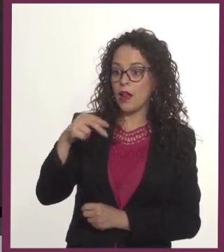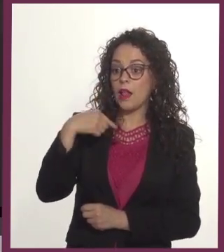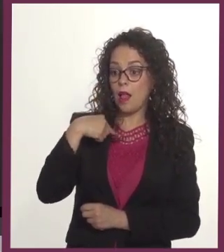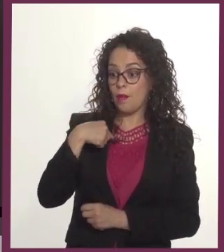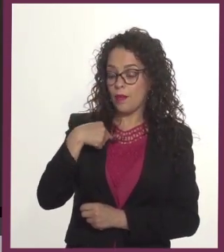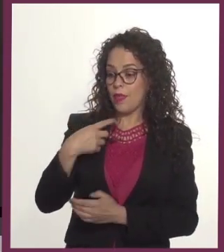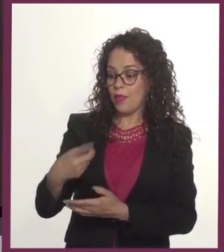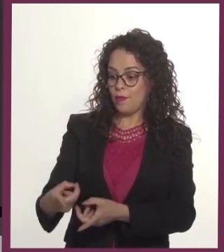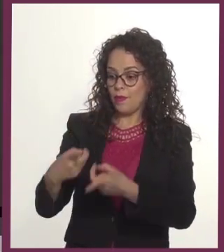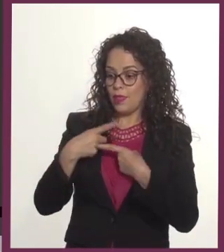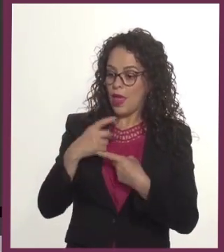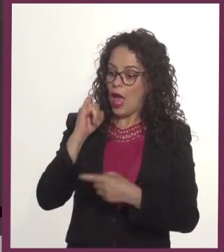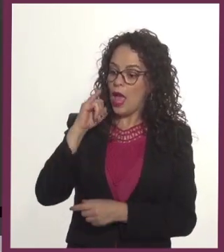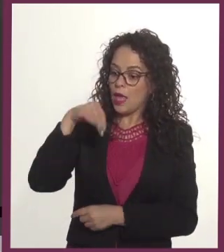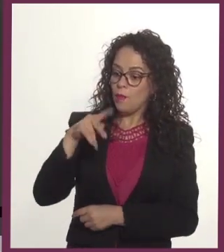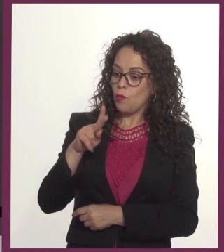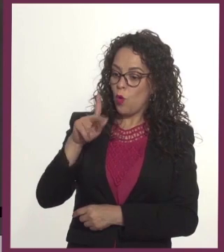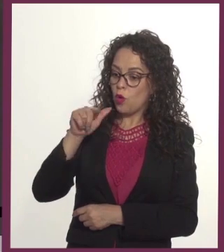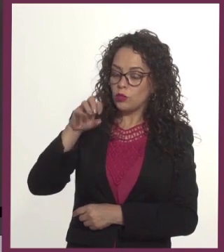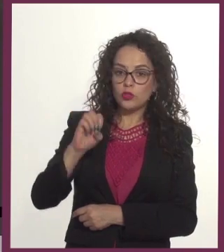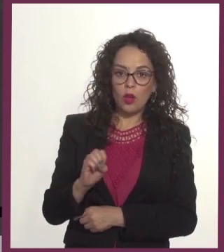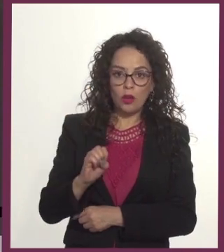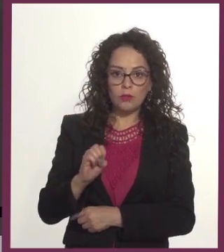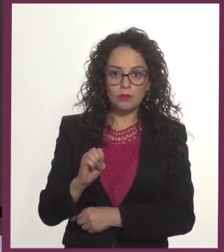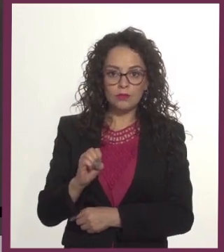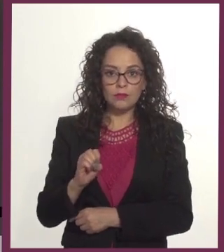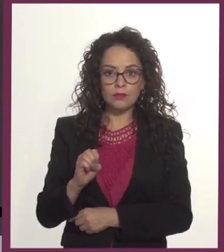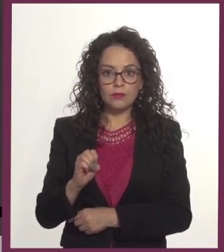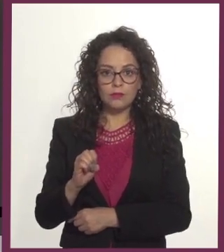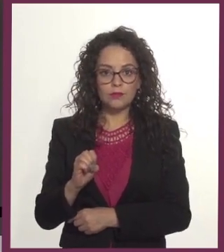discurso. Mi segundo verso.